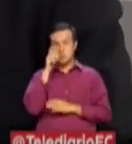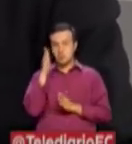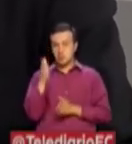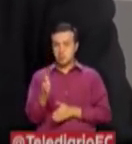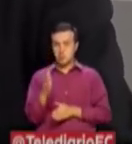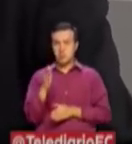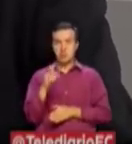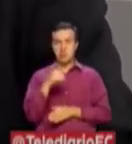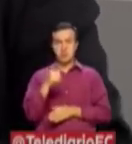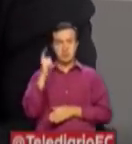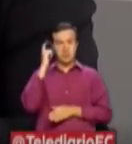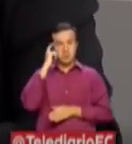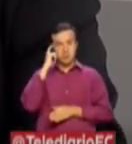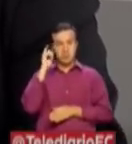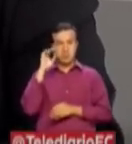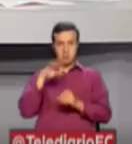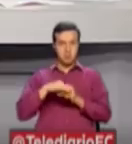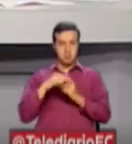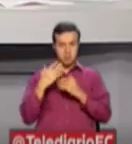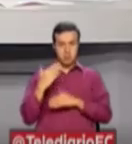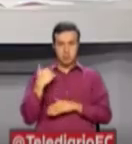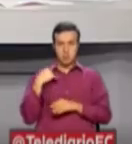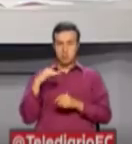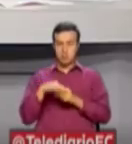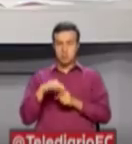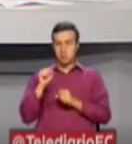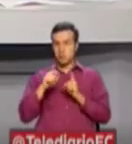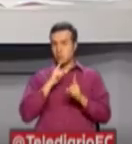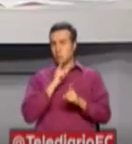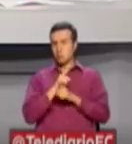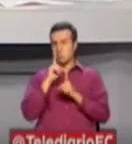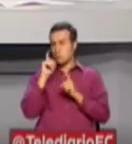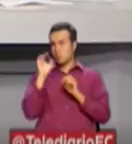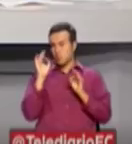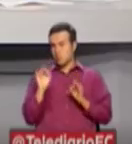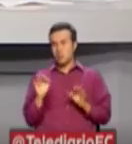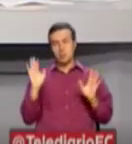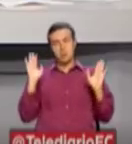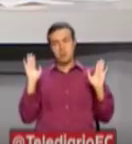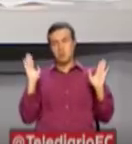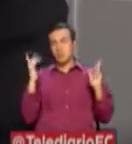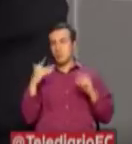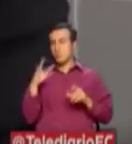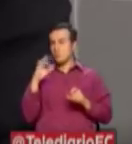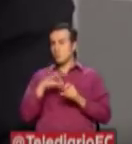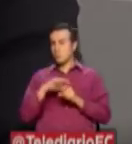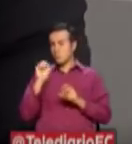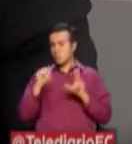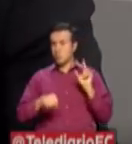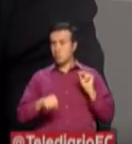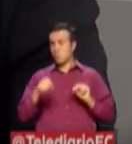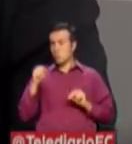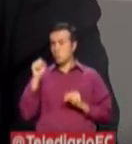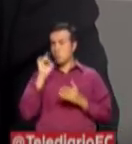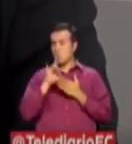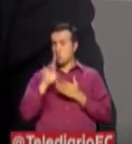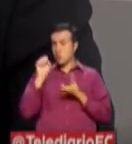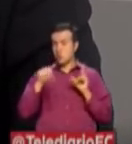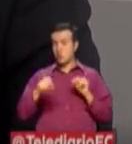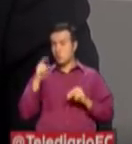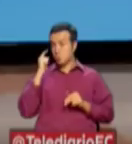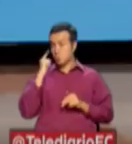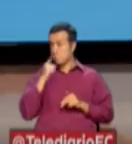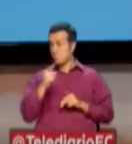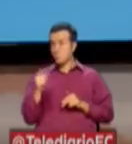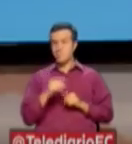cree usted que existen los votos y esto hay que preguntarlo así así de simple existen los votos para la destitución del